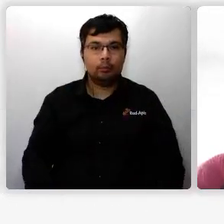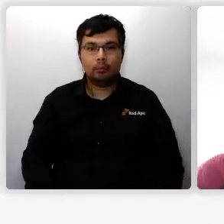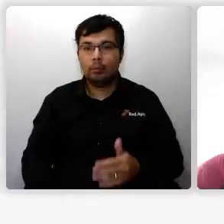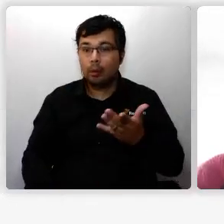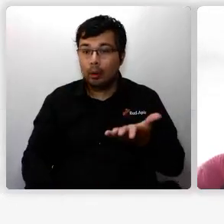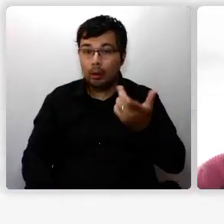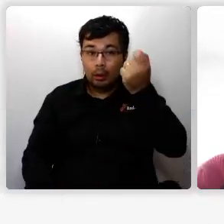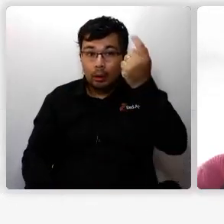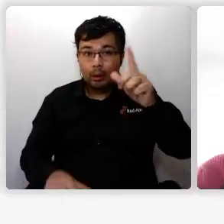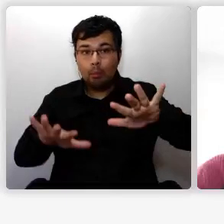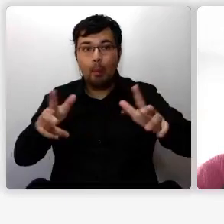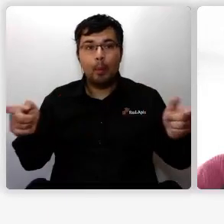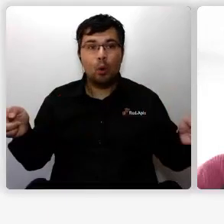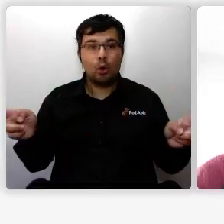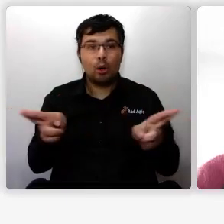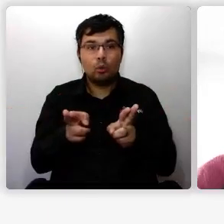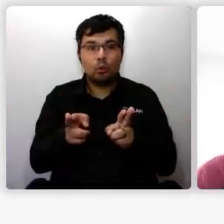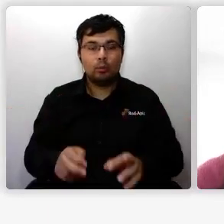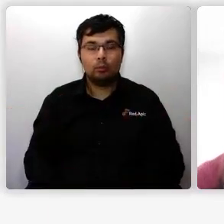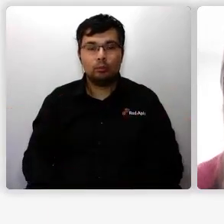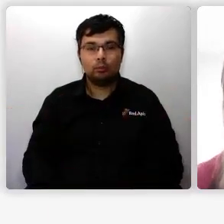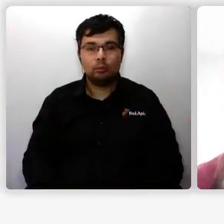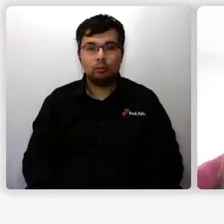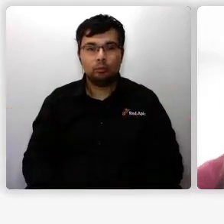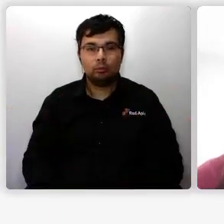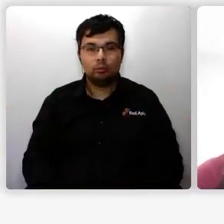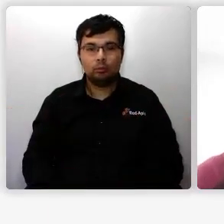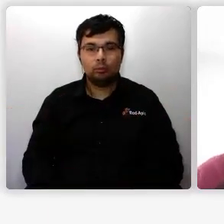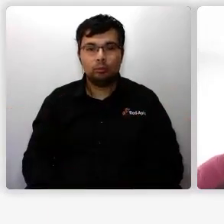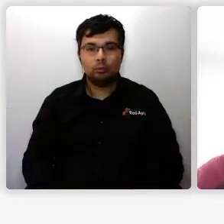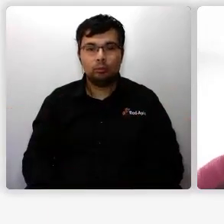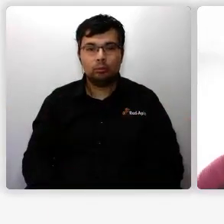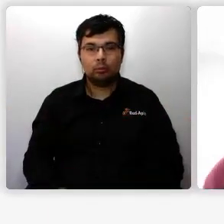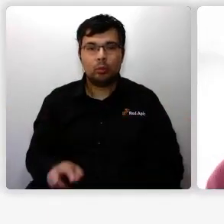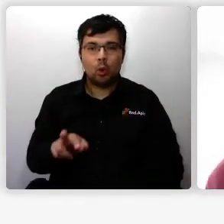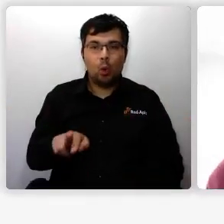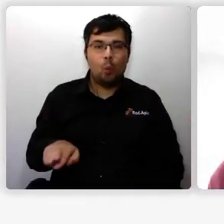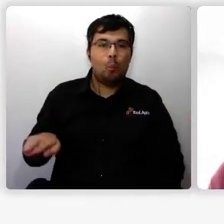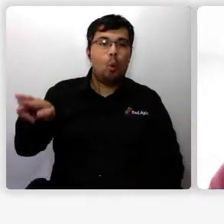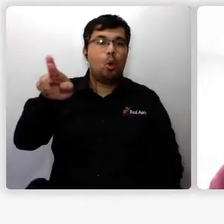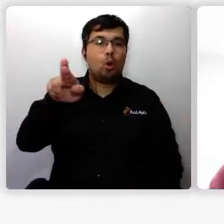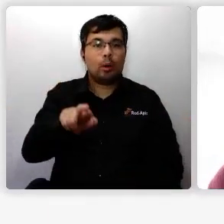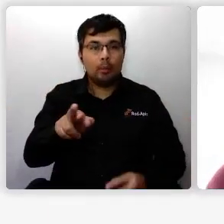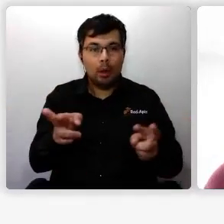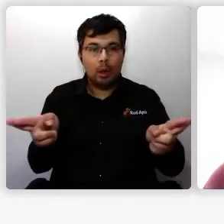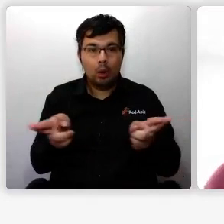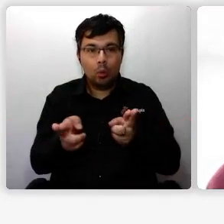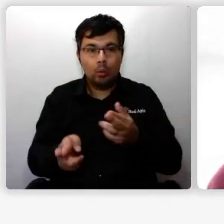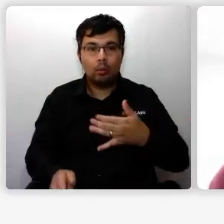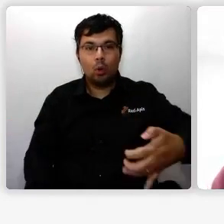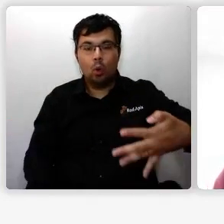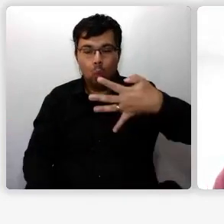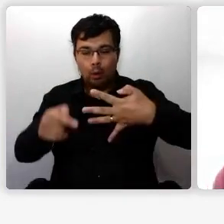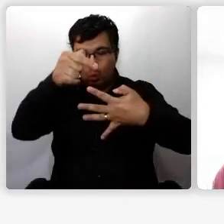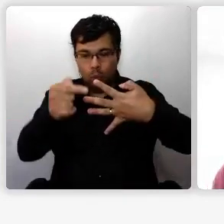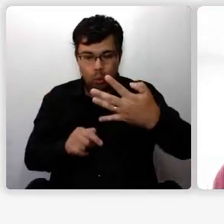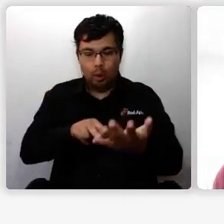Entonces, un poco como repaso y como resumen, los cuatro pasos que no podemos